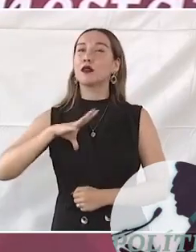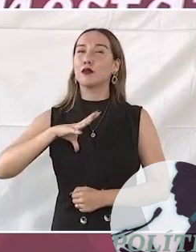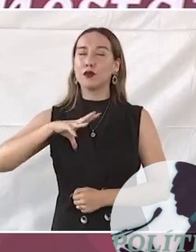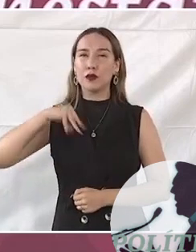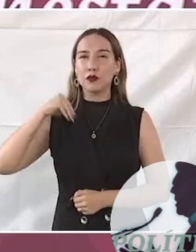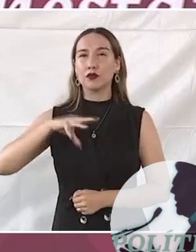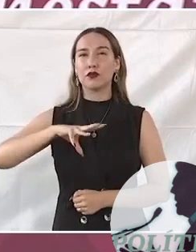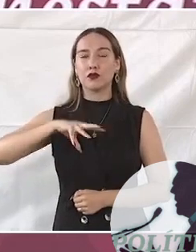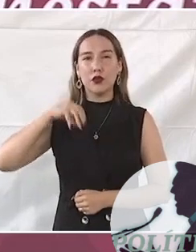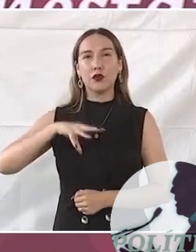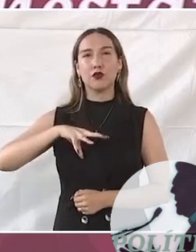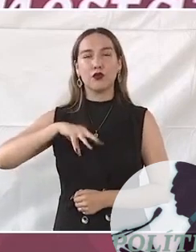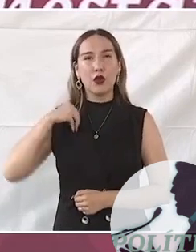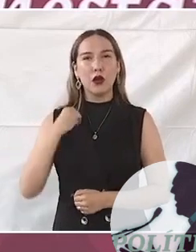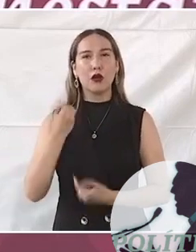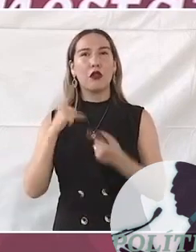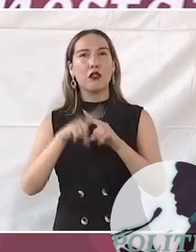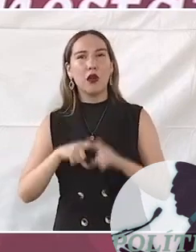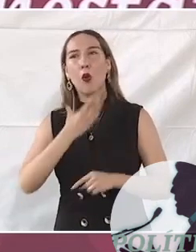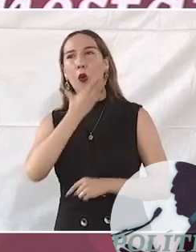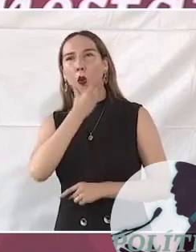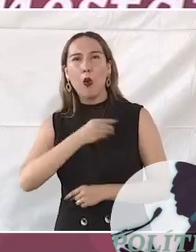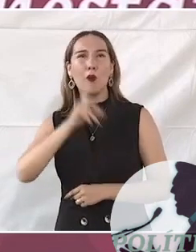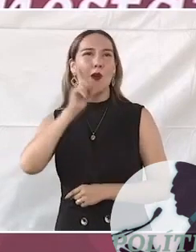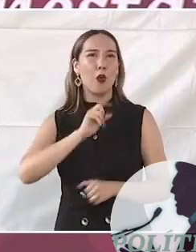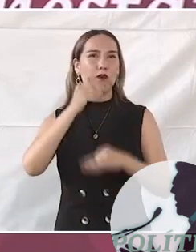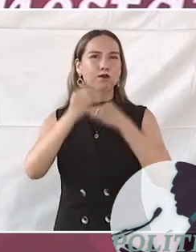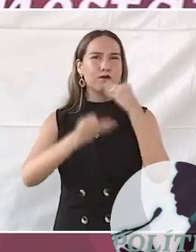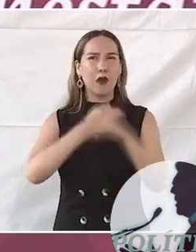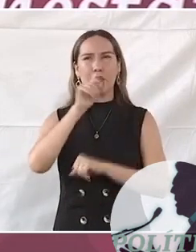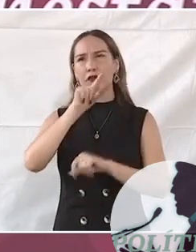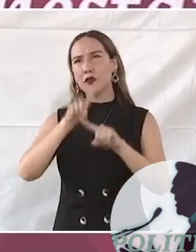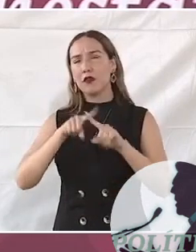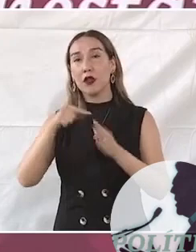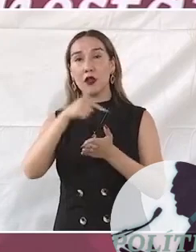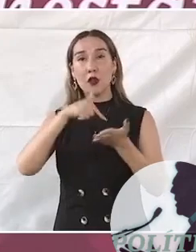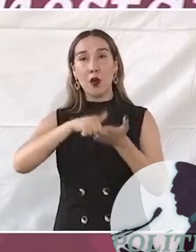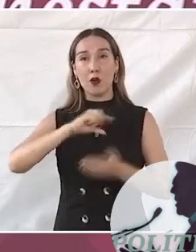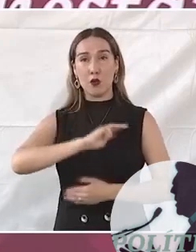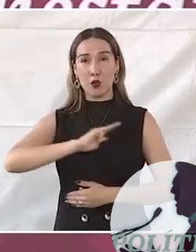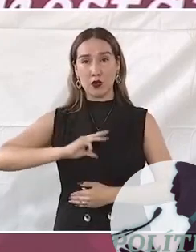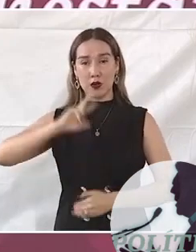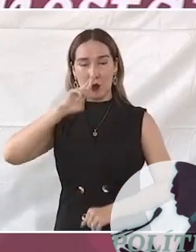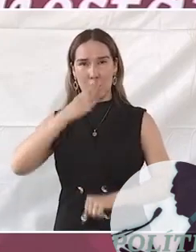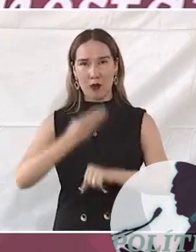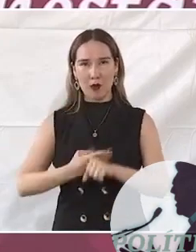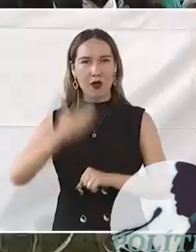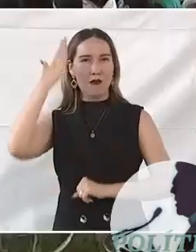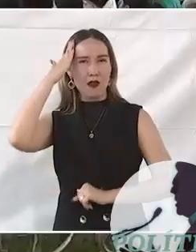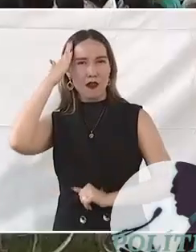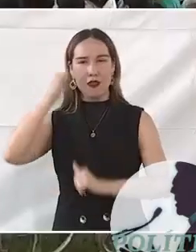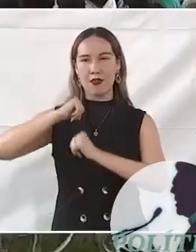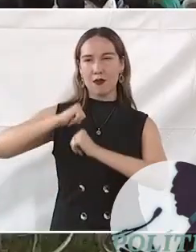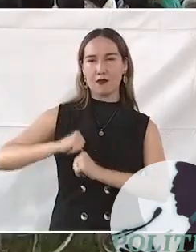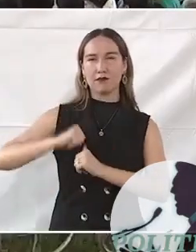personal que labora en los viveros y los servidores públicos de las diversas dependencias responsables de los programas sociales,